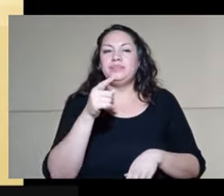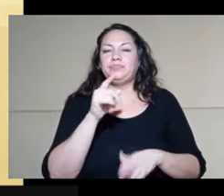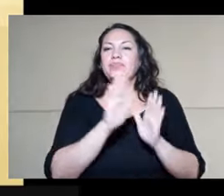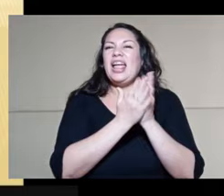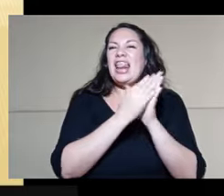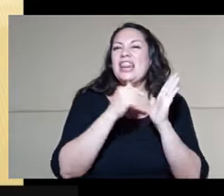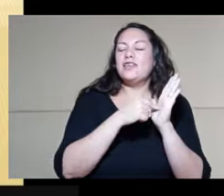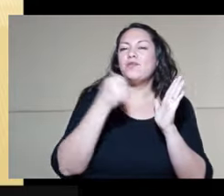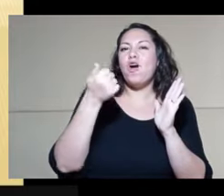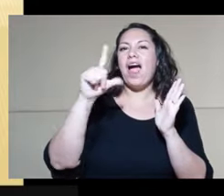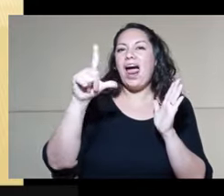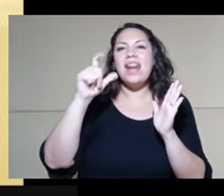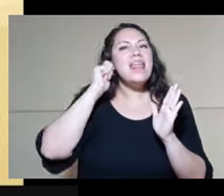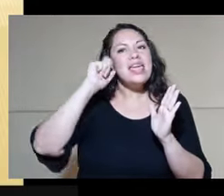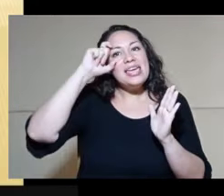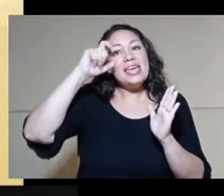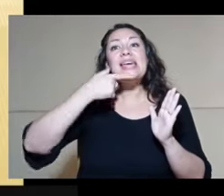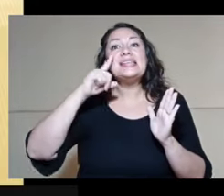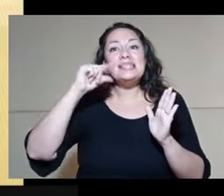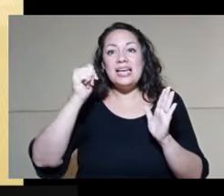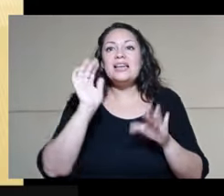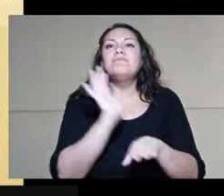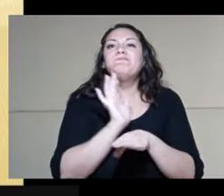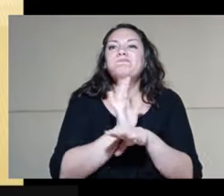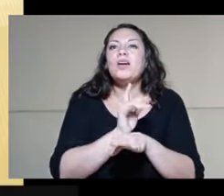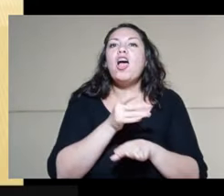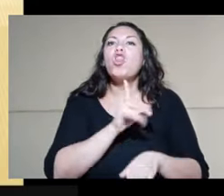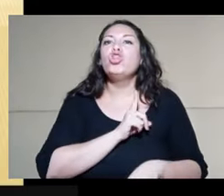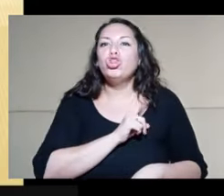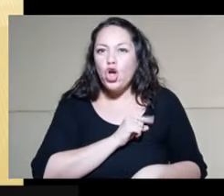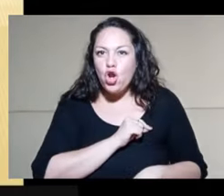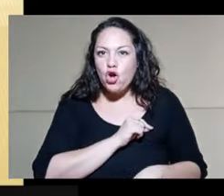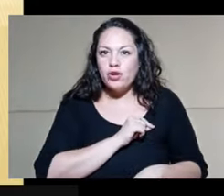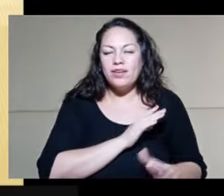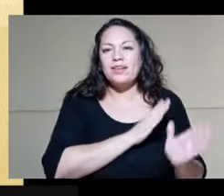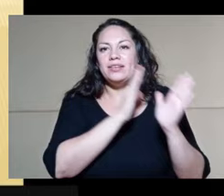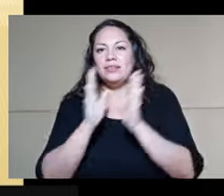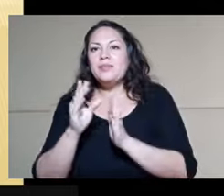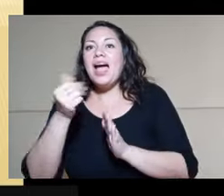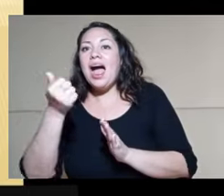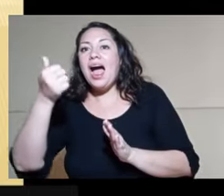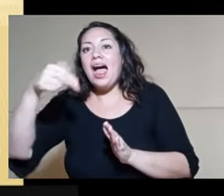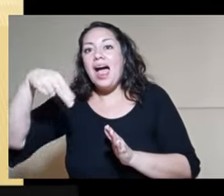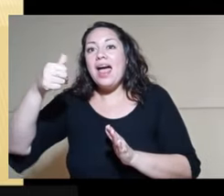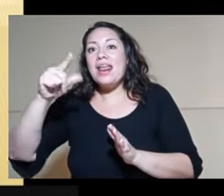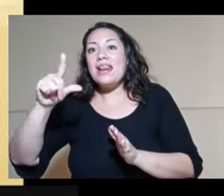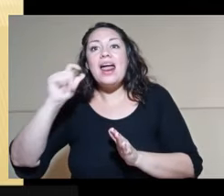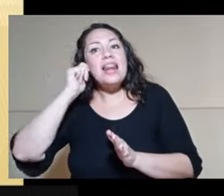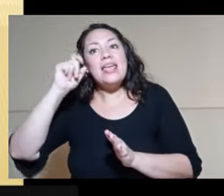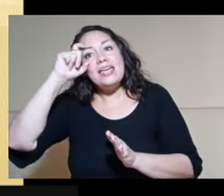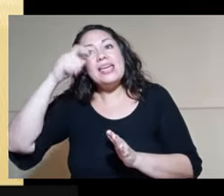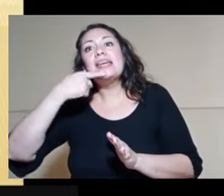de la algesia. Algesia quiere decir del dolor, de la sensibilidad del dolor. ¿Ah? Y la